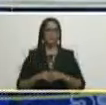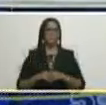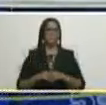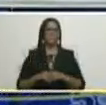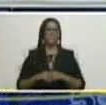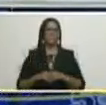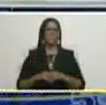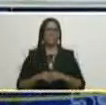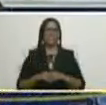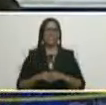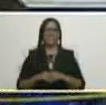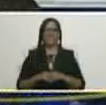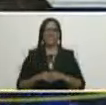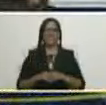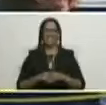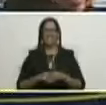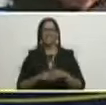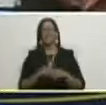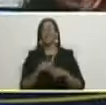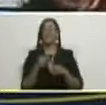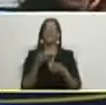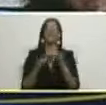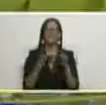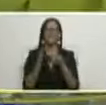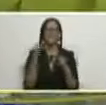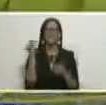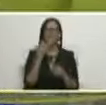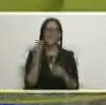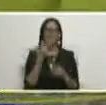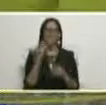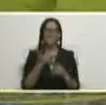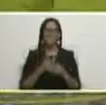Bueno, Génesis, cuéntamelo ahí. Génesis se ríe, chica.